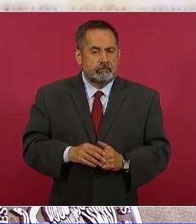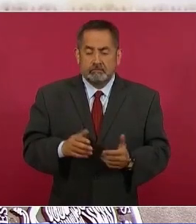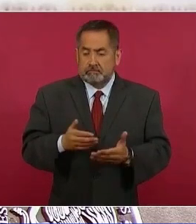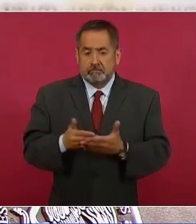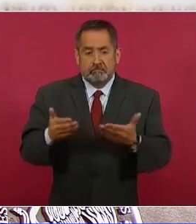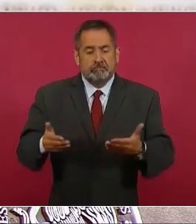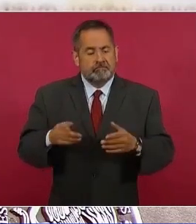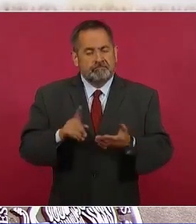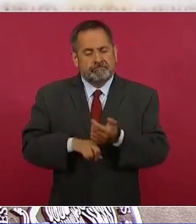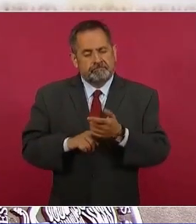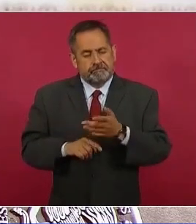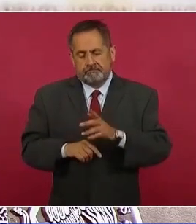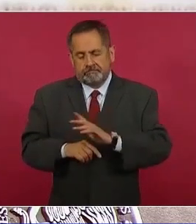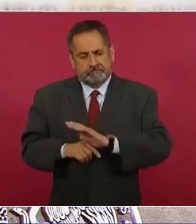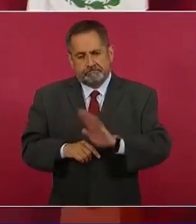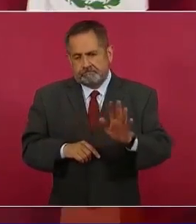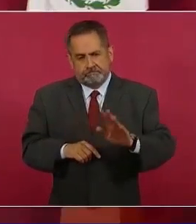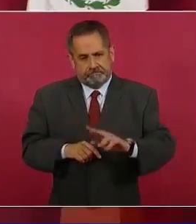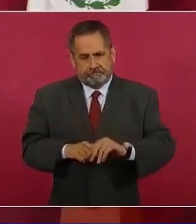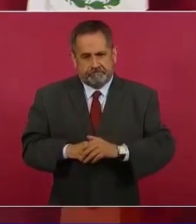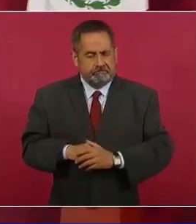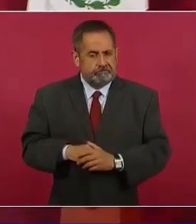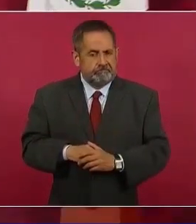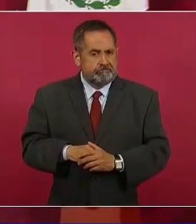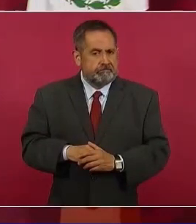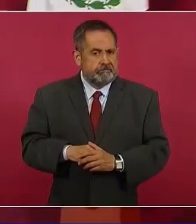Ahora no.